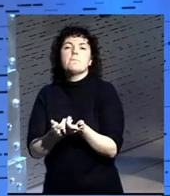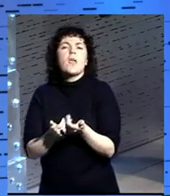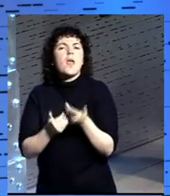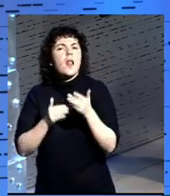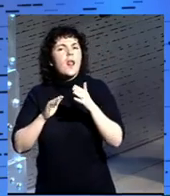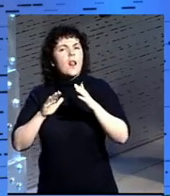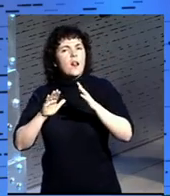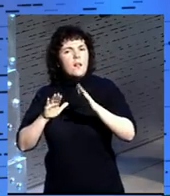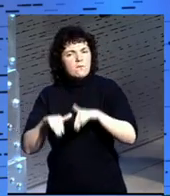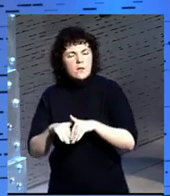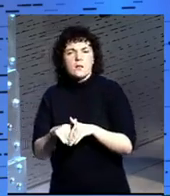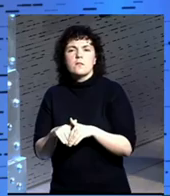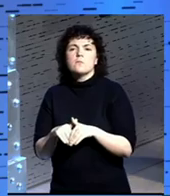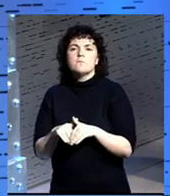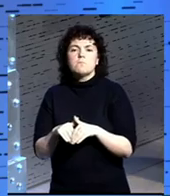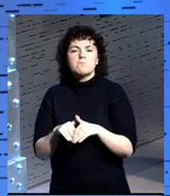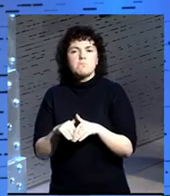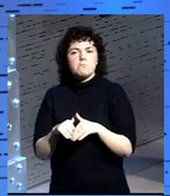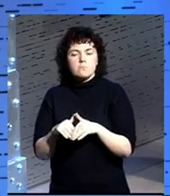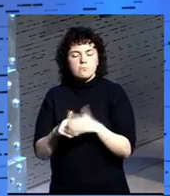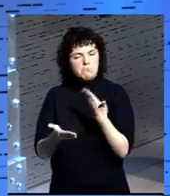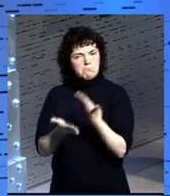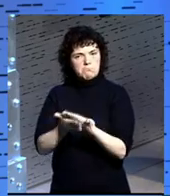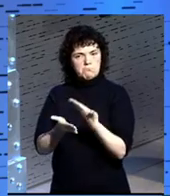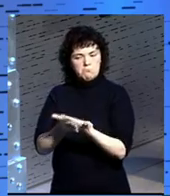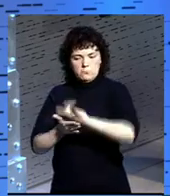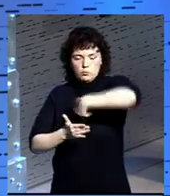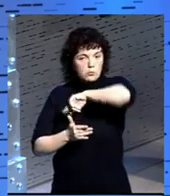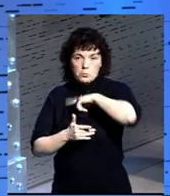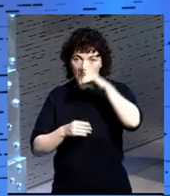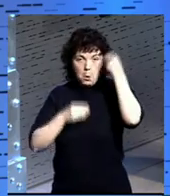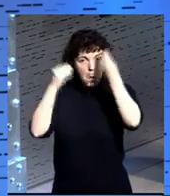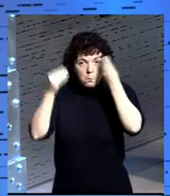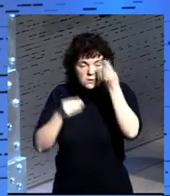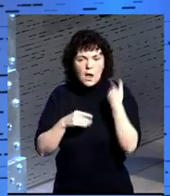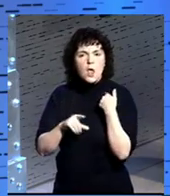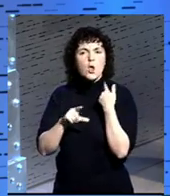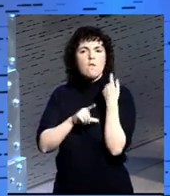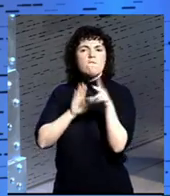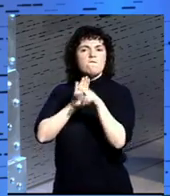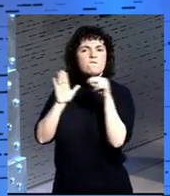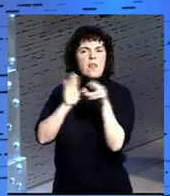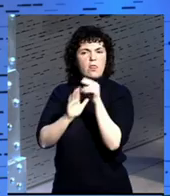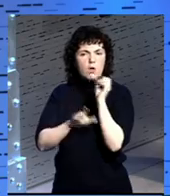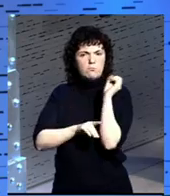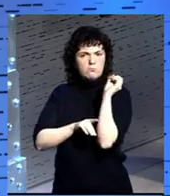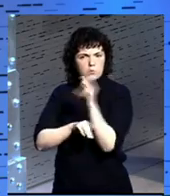final ha tenido manifestaciones que no imaginábamos. Tenemos un vídeo colgado que es el segundo vídeo más visto en el